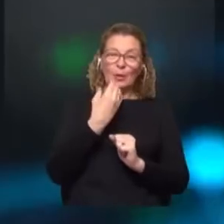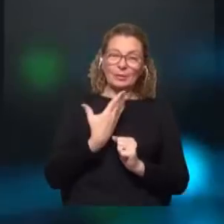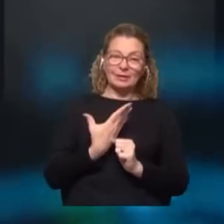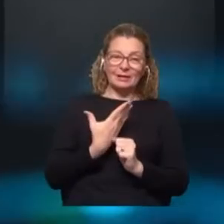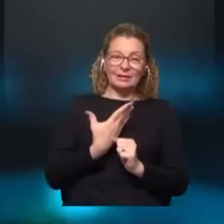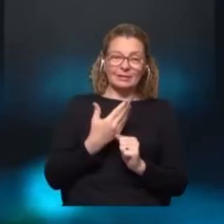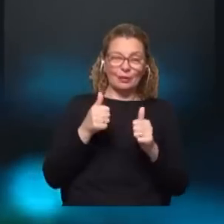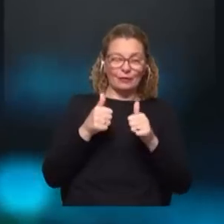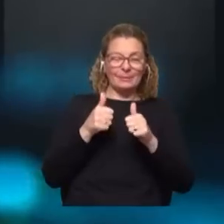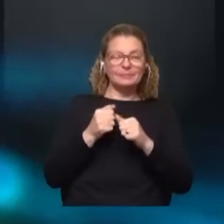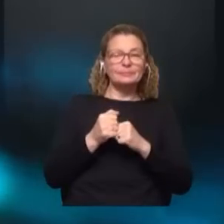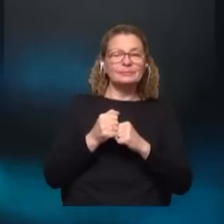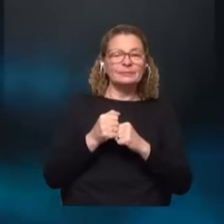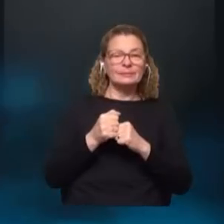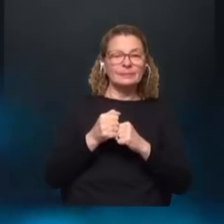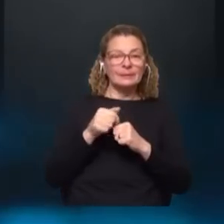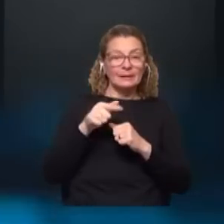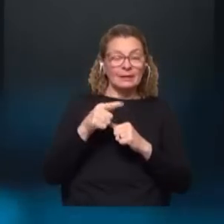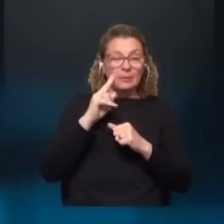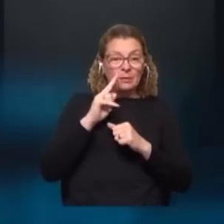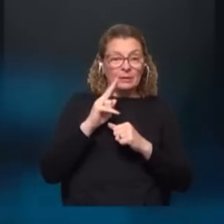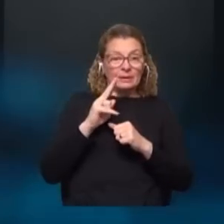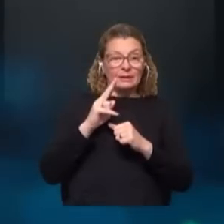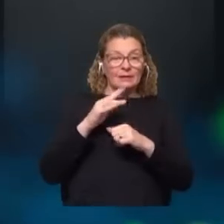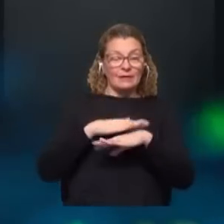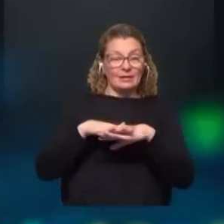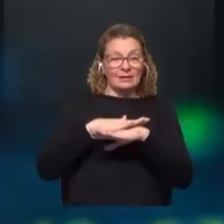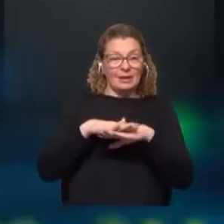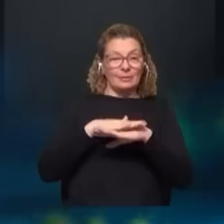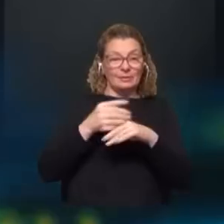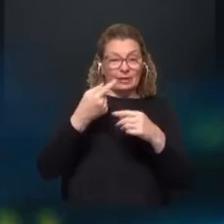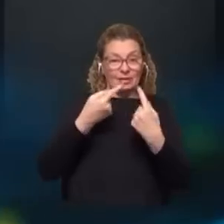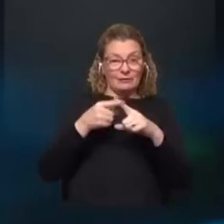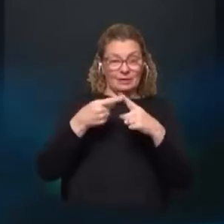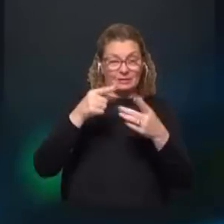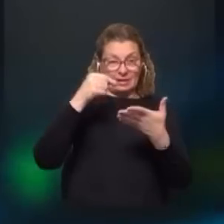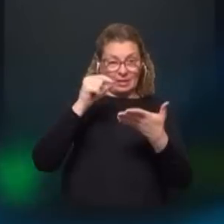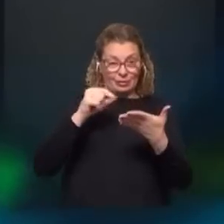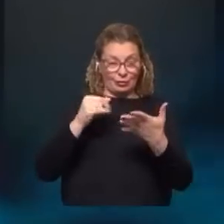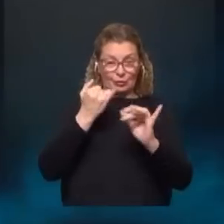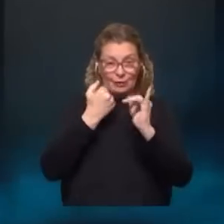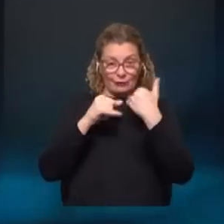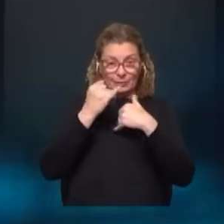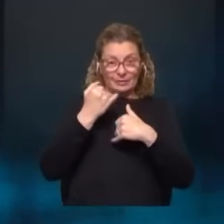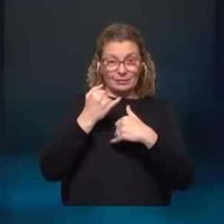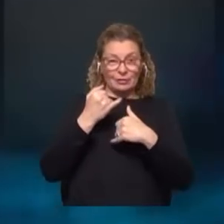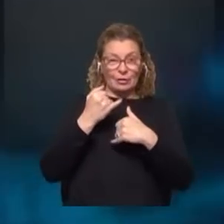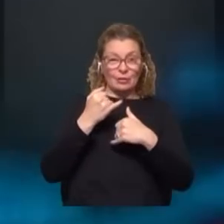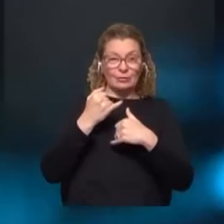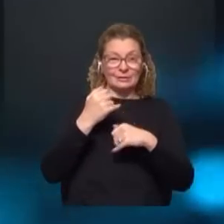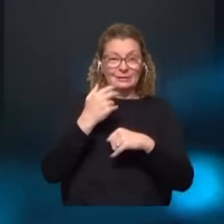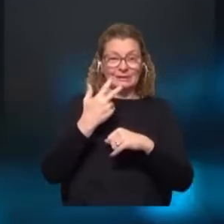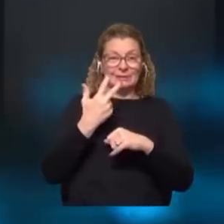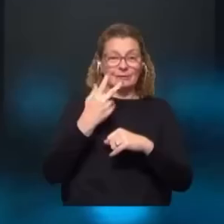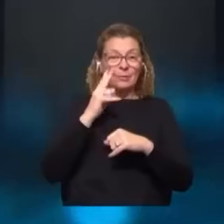Germán Cómo andas tincho Todo bien todo bien así es Vamos a repasar básicamente varios datos Aprovechando que es una información que tenemos de carácter trimestral